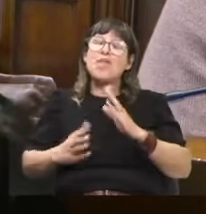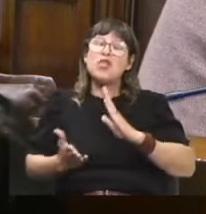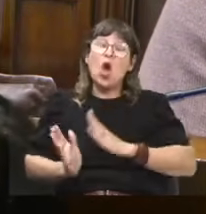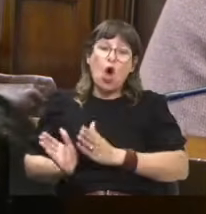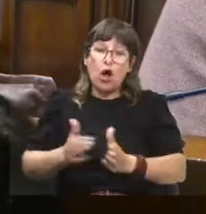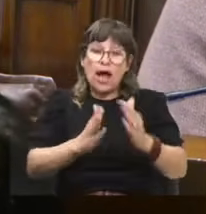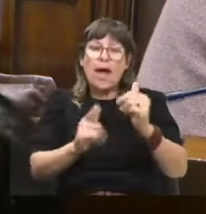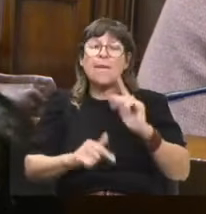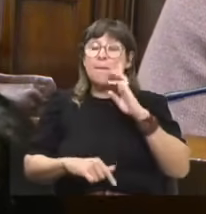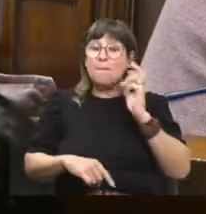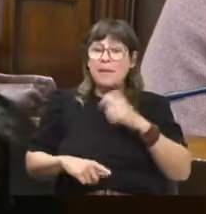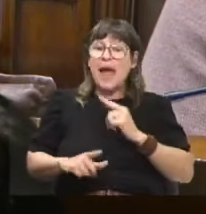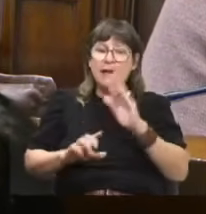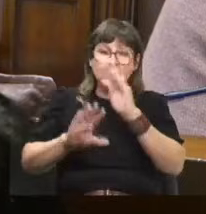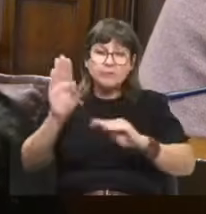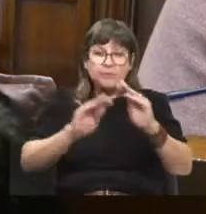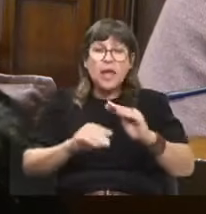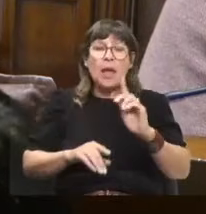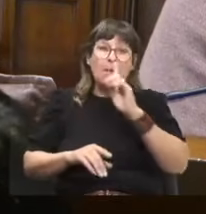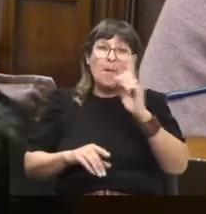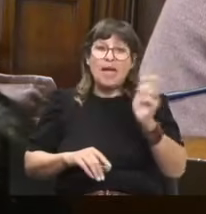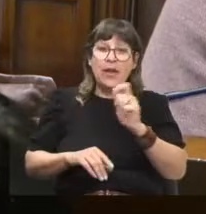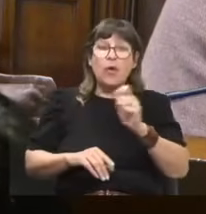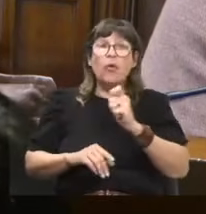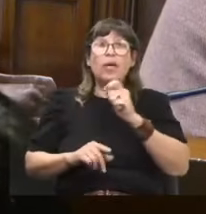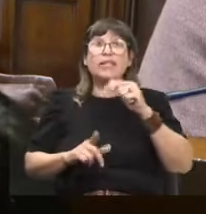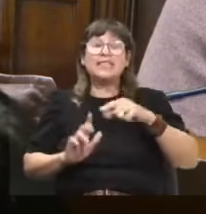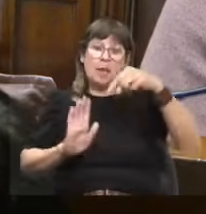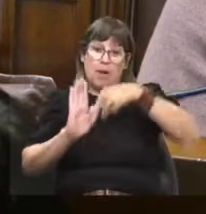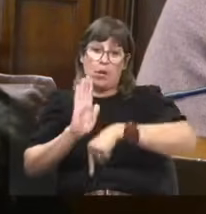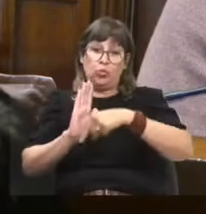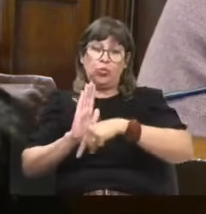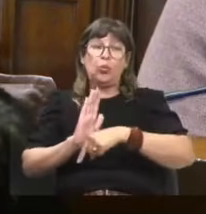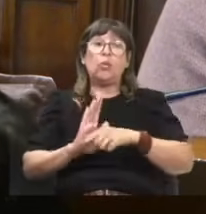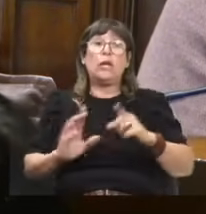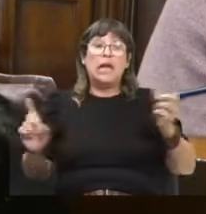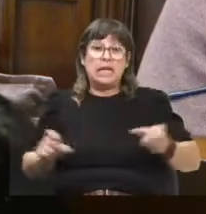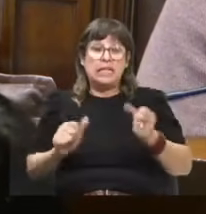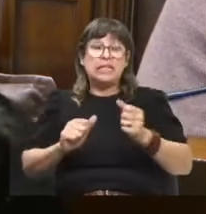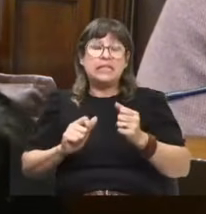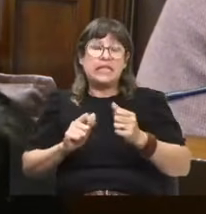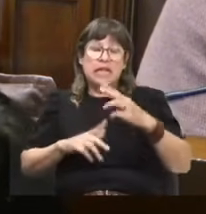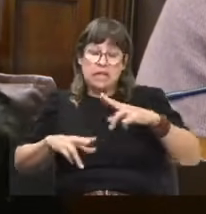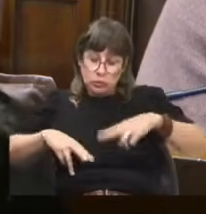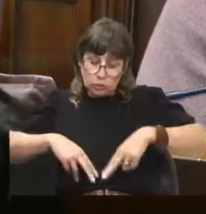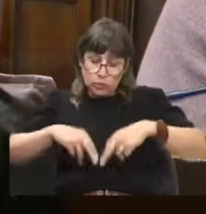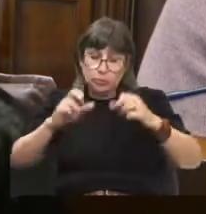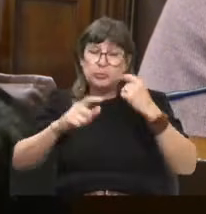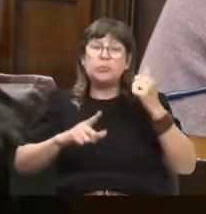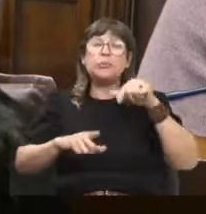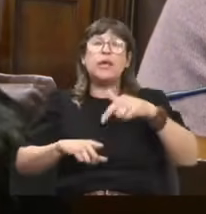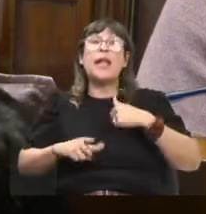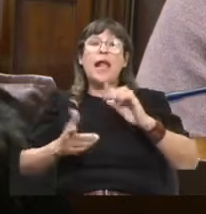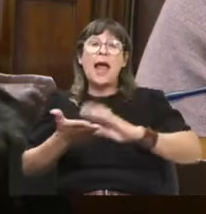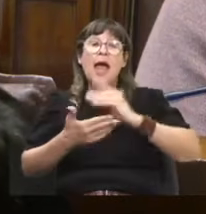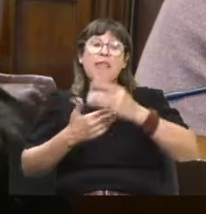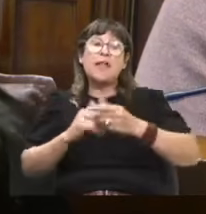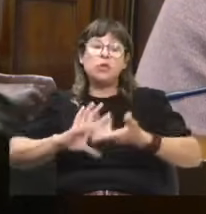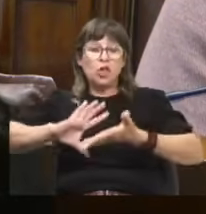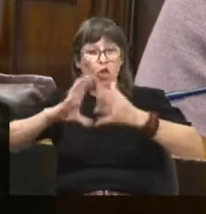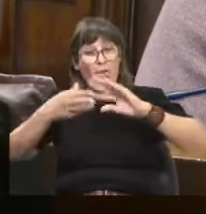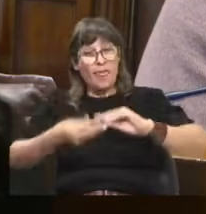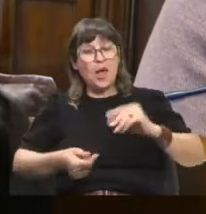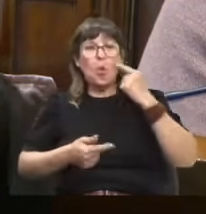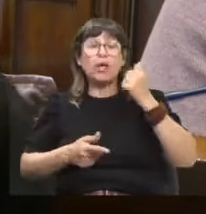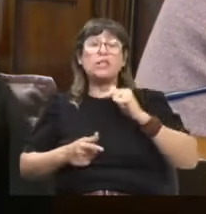de contingencia para urgencias en la región sur. Se realizó un relevamiento y priorización del proyecto de adecuación en